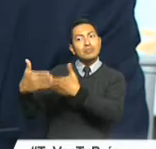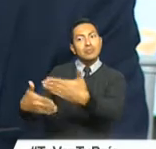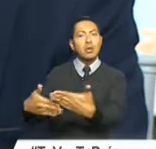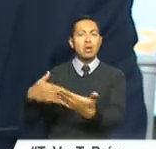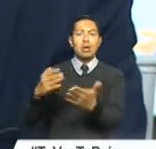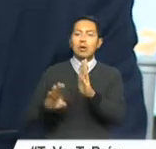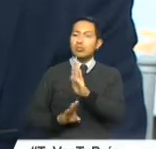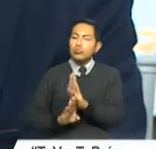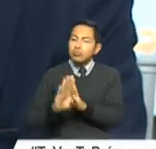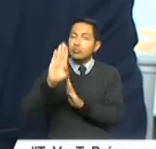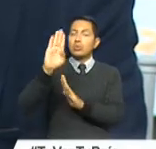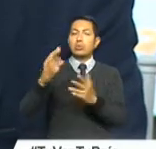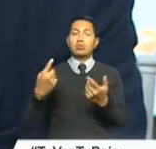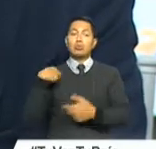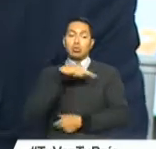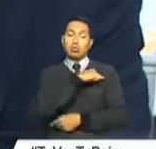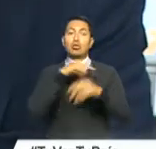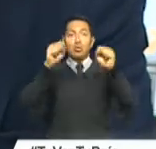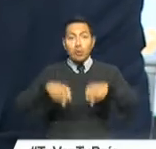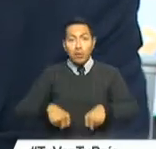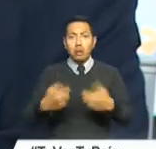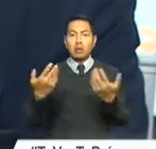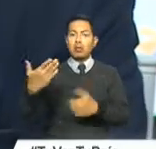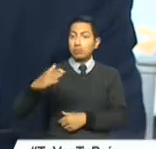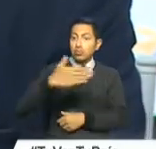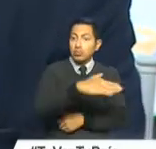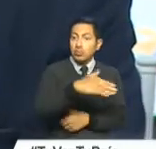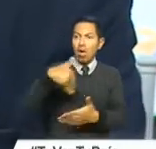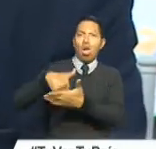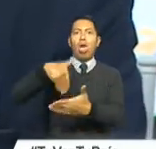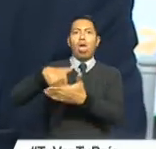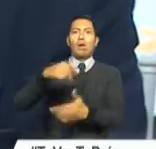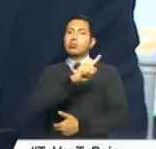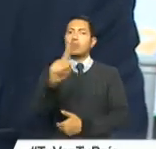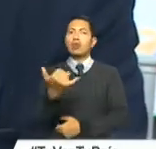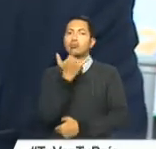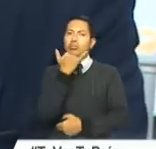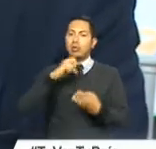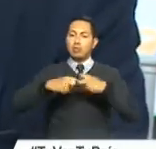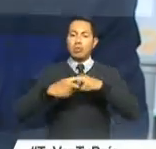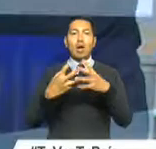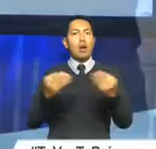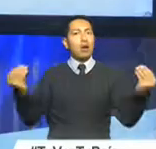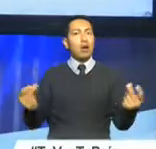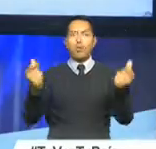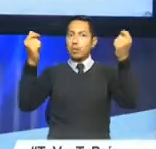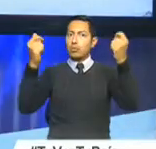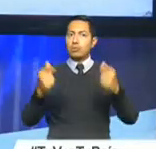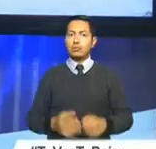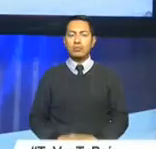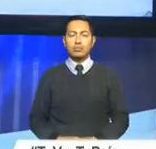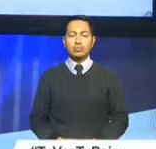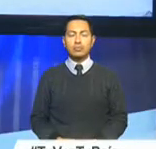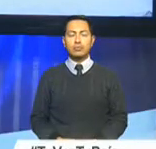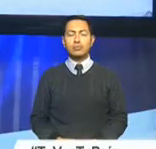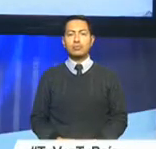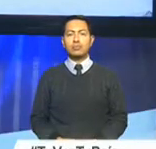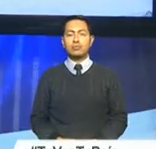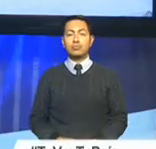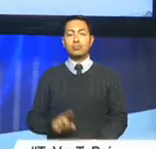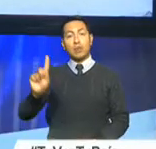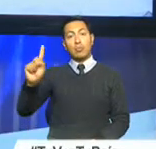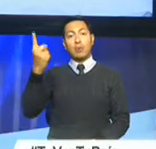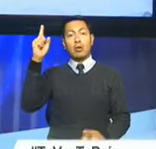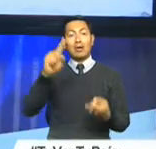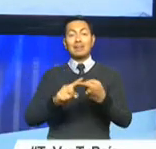que tengamos mecanismos de identificar cualquier traba y poder corregirla en el camino. Del 1 al 7